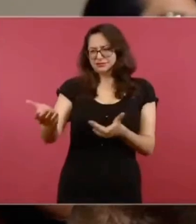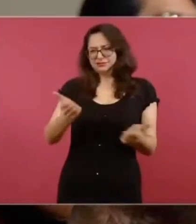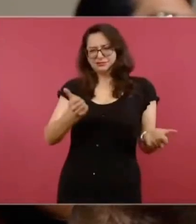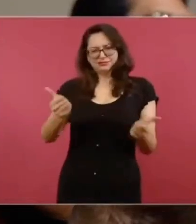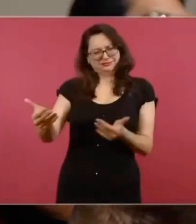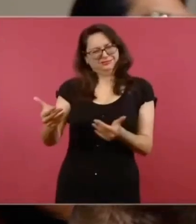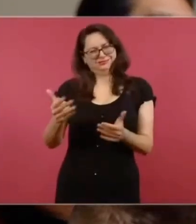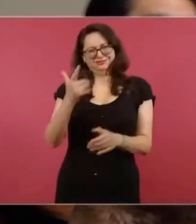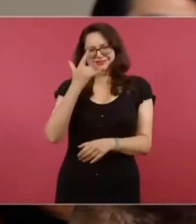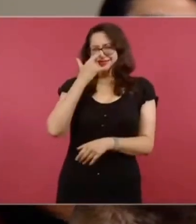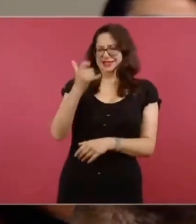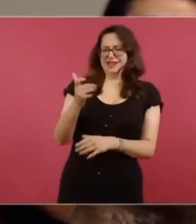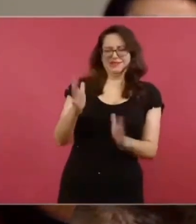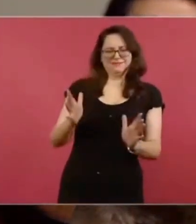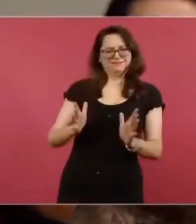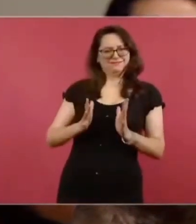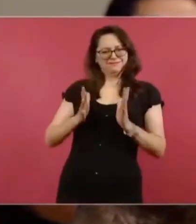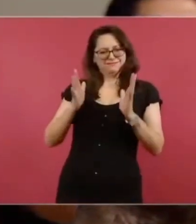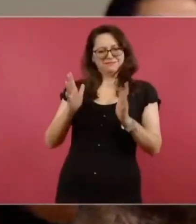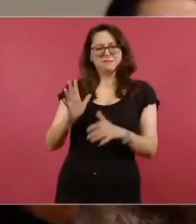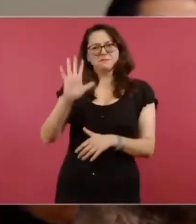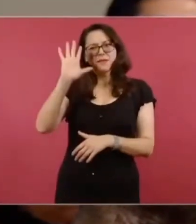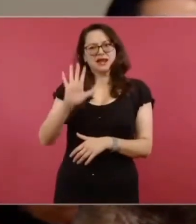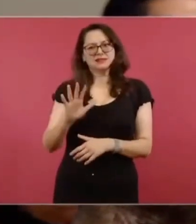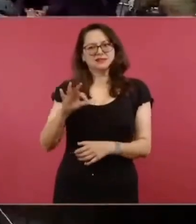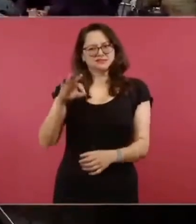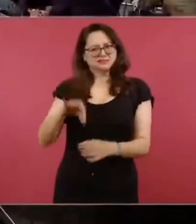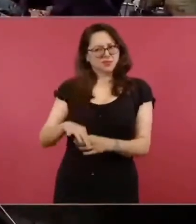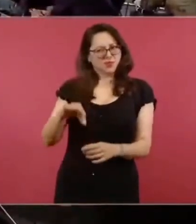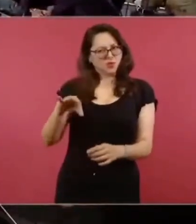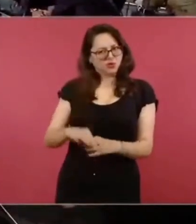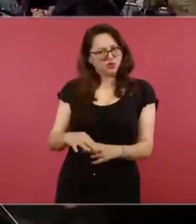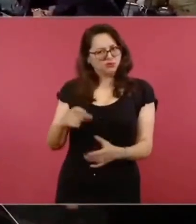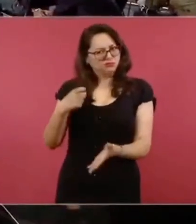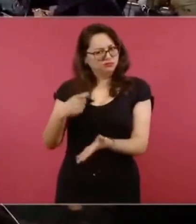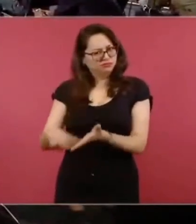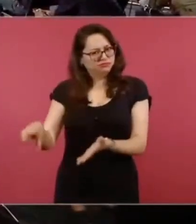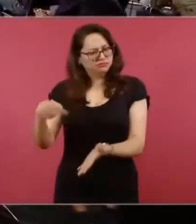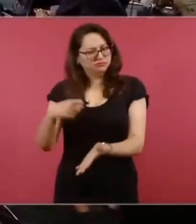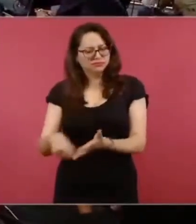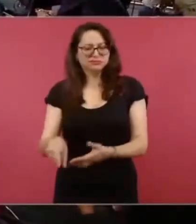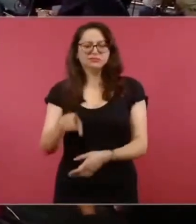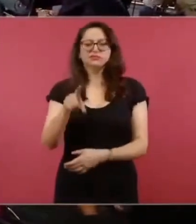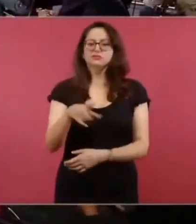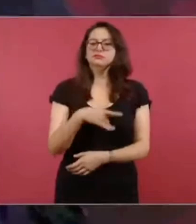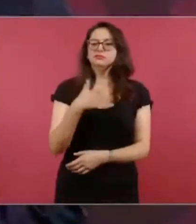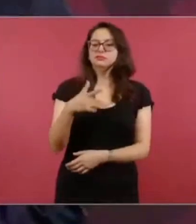azul. Solo quisiera saber una opinión al respecto, pues, de ese hecho.